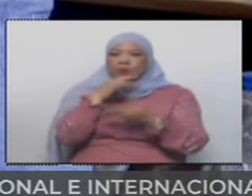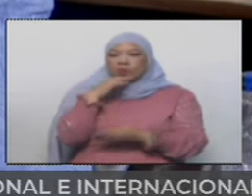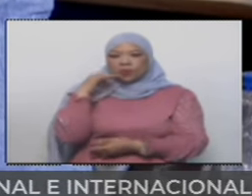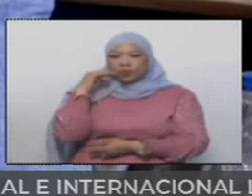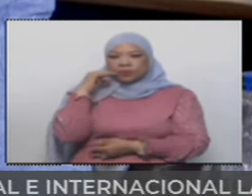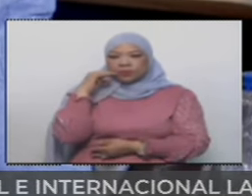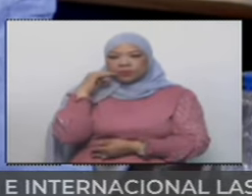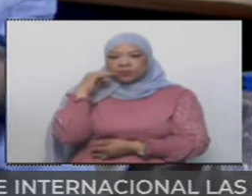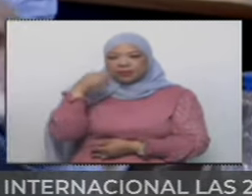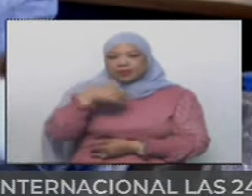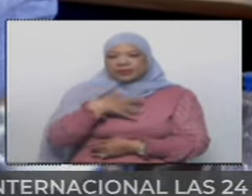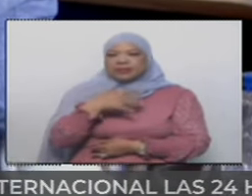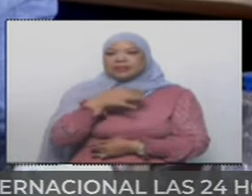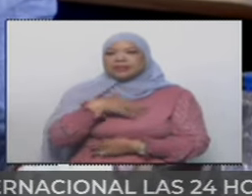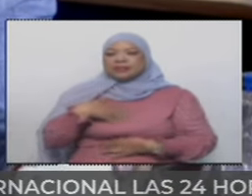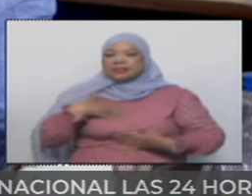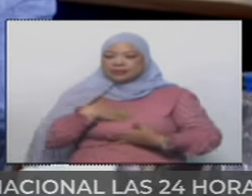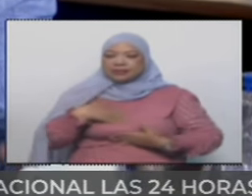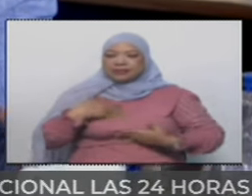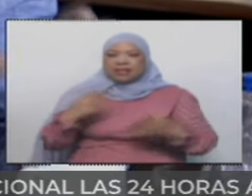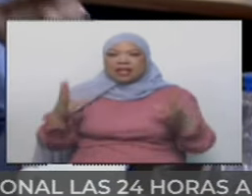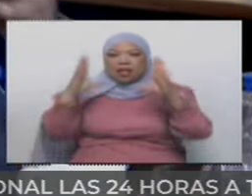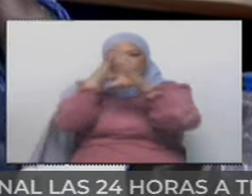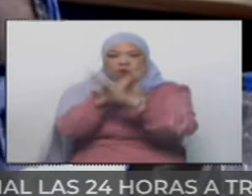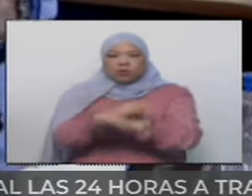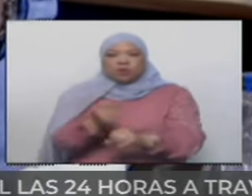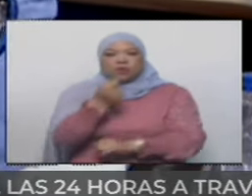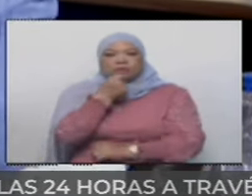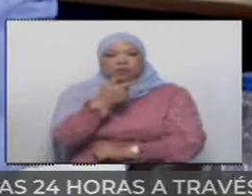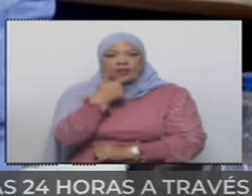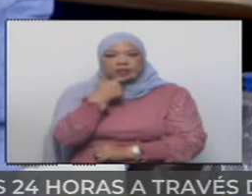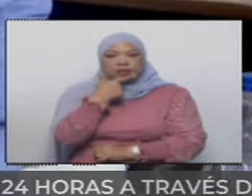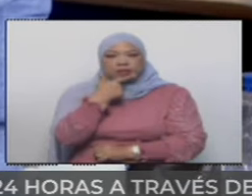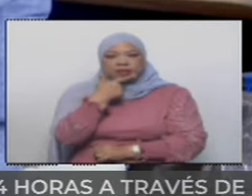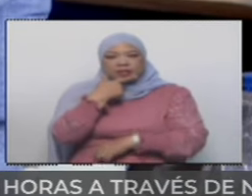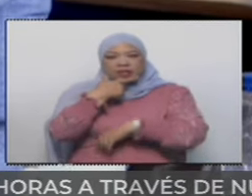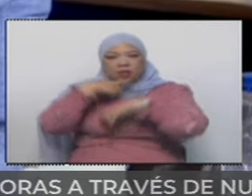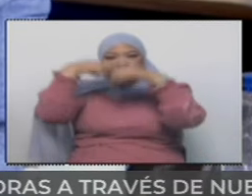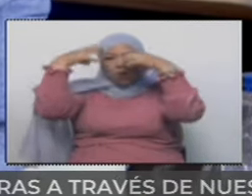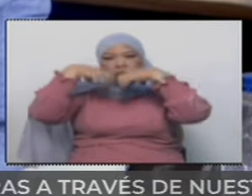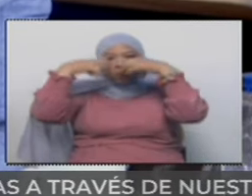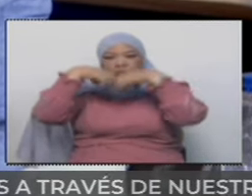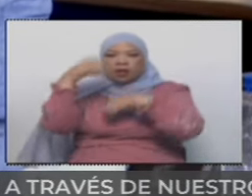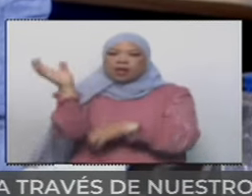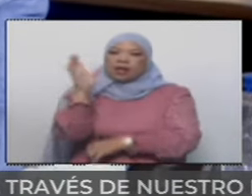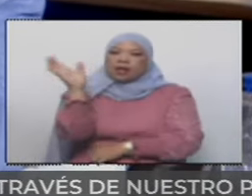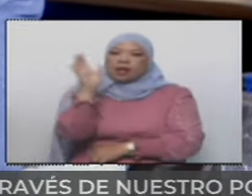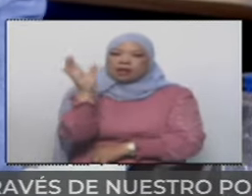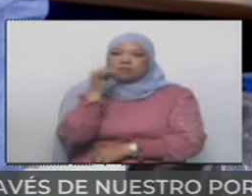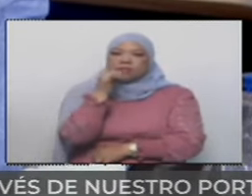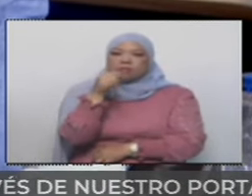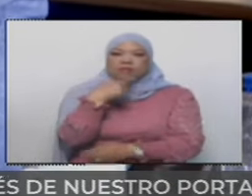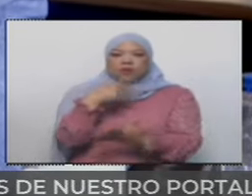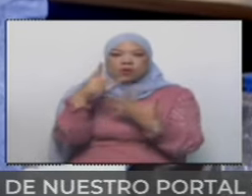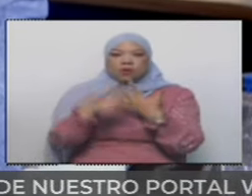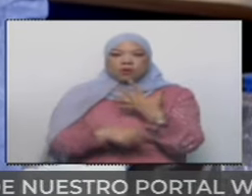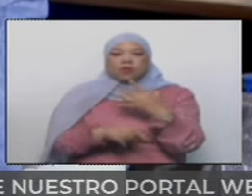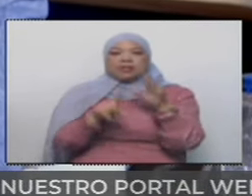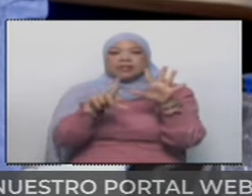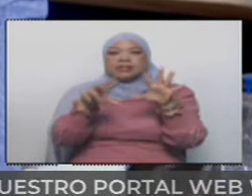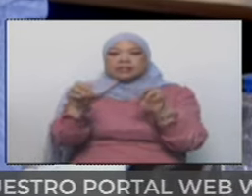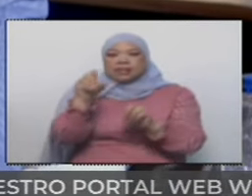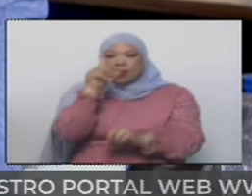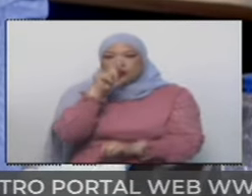En esta noche bonita, con lluvia copiosa sobre Caracas. Y el programa número